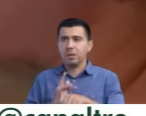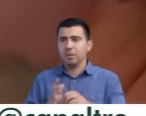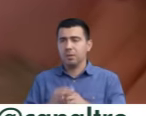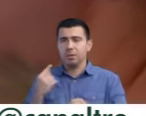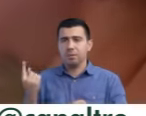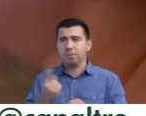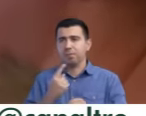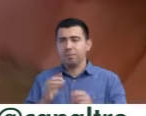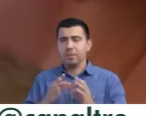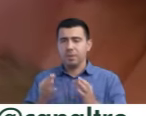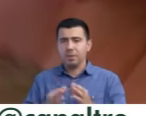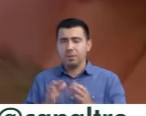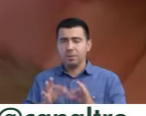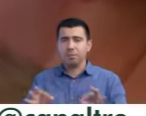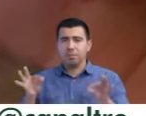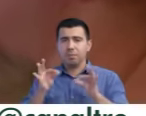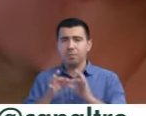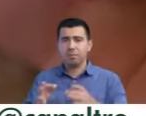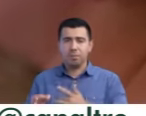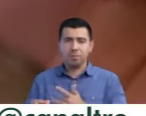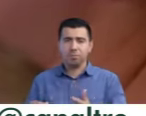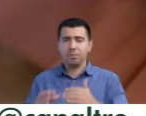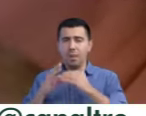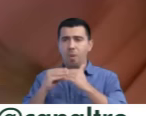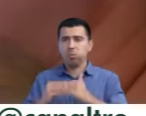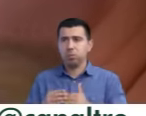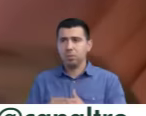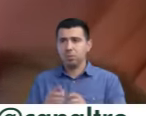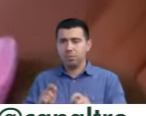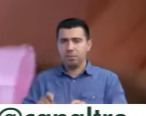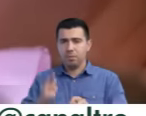importancia de donar órganos para salvar